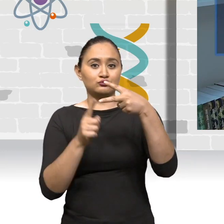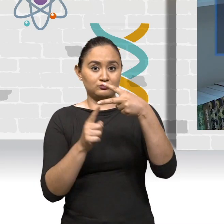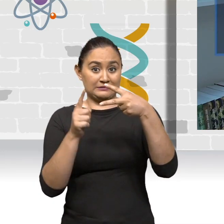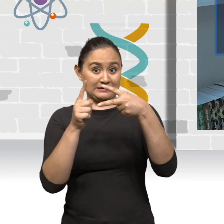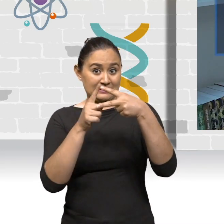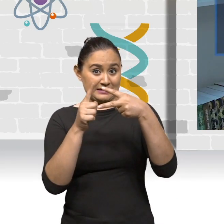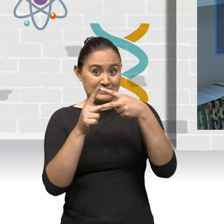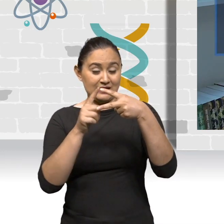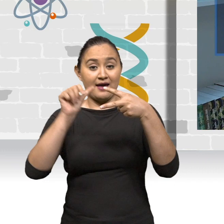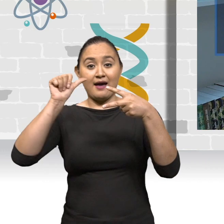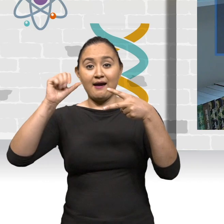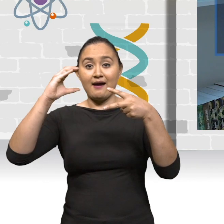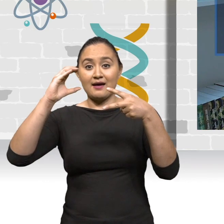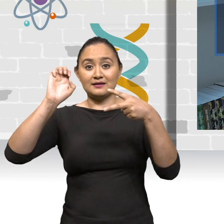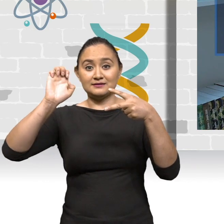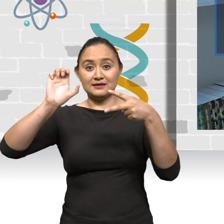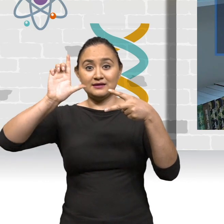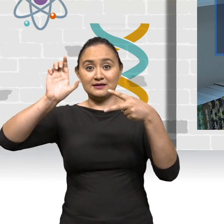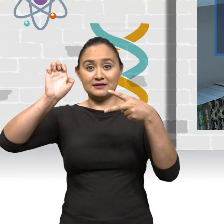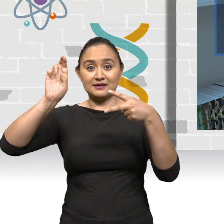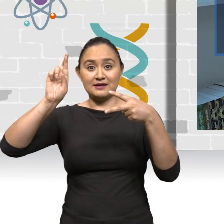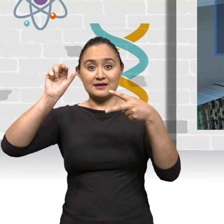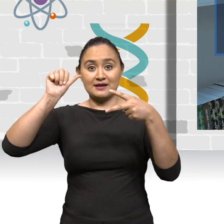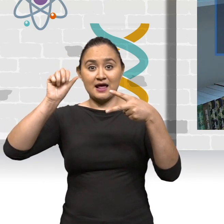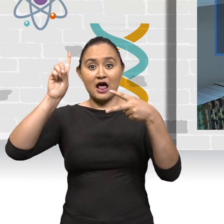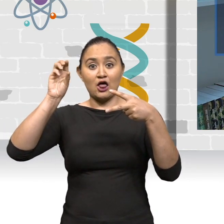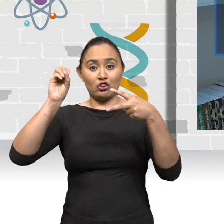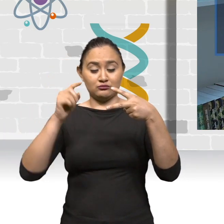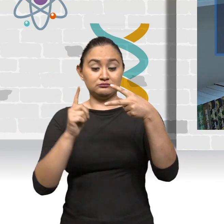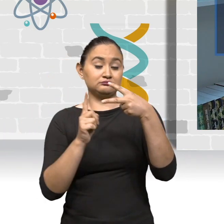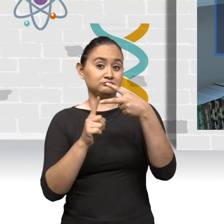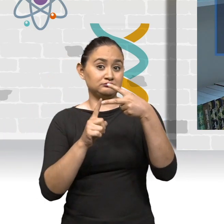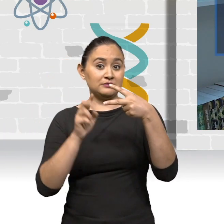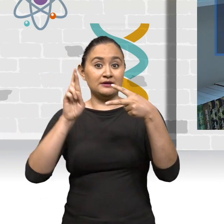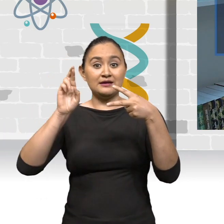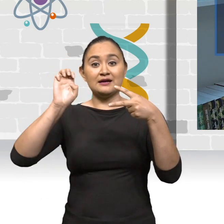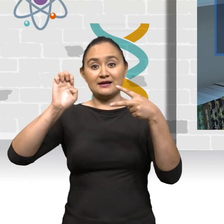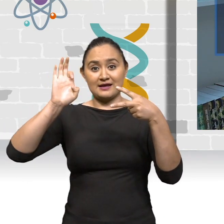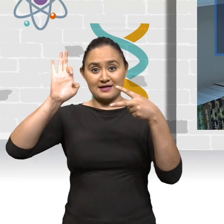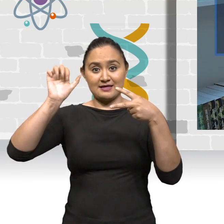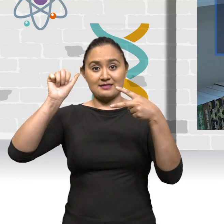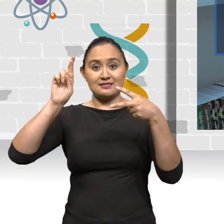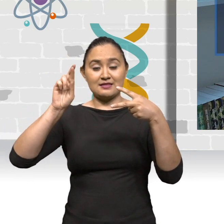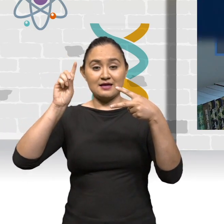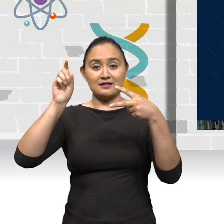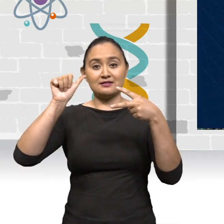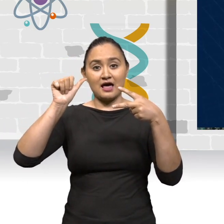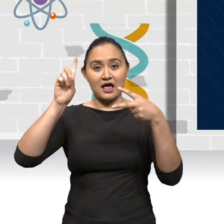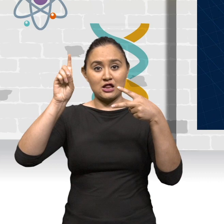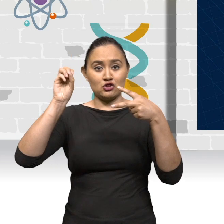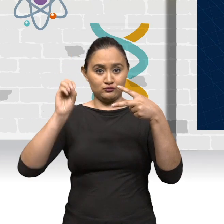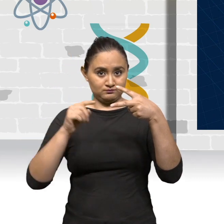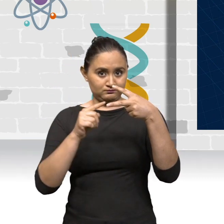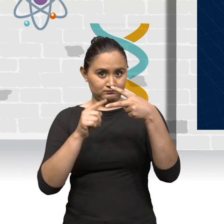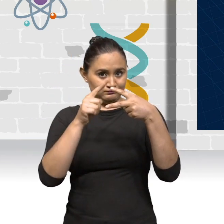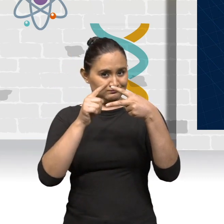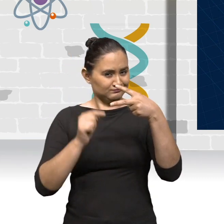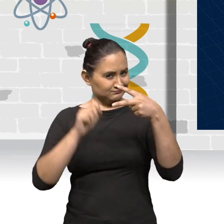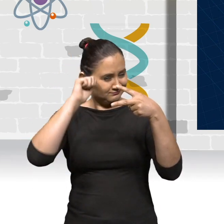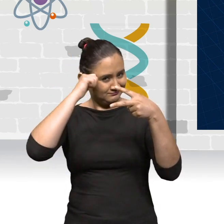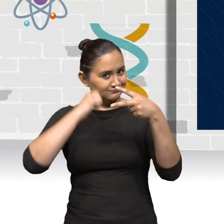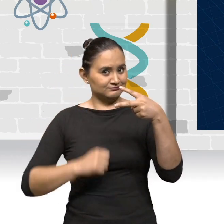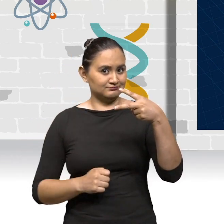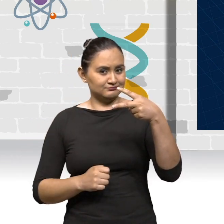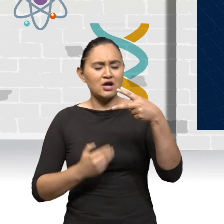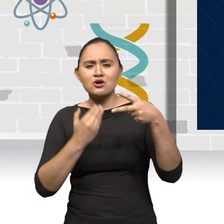en dos: el movimiento uniforme acelerado, MUA, y el movimiento uniforme retardado, MUR.